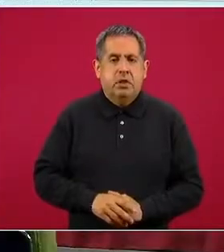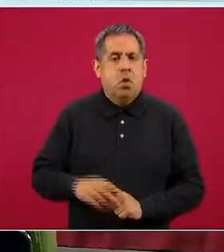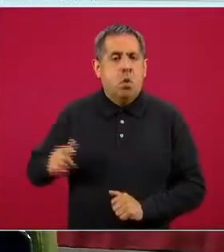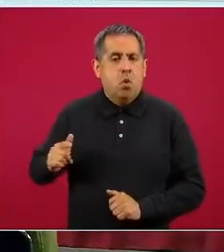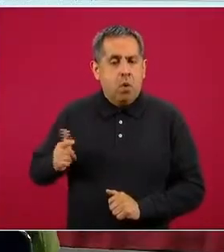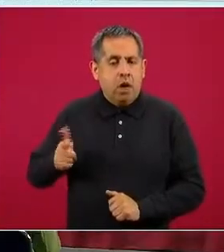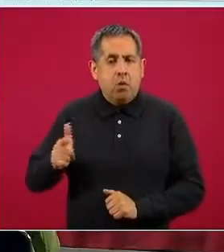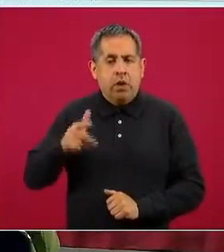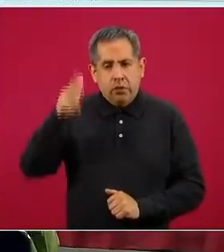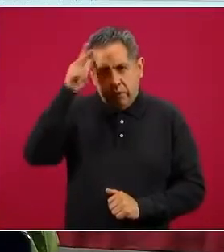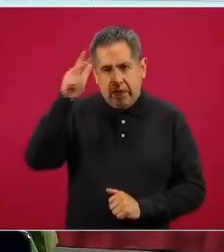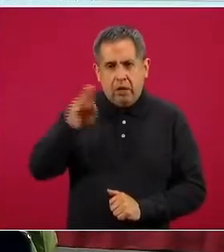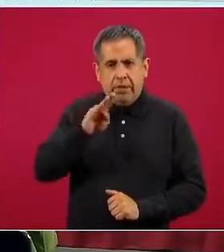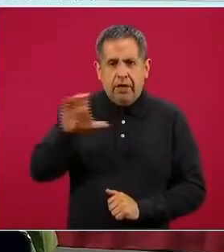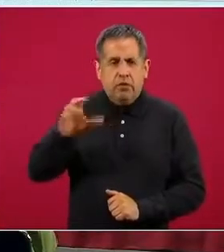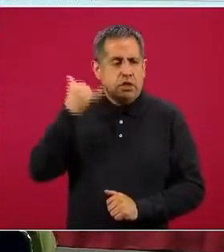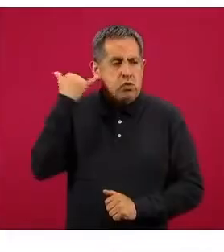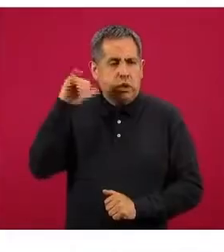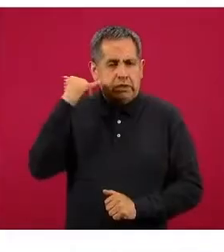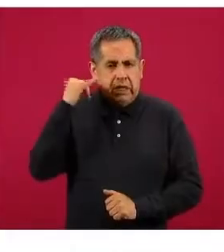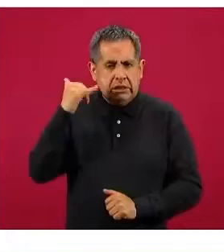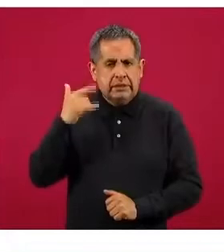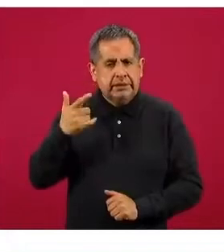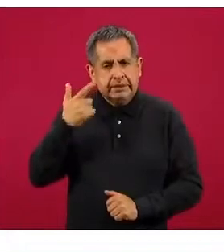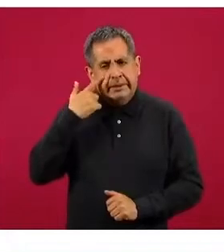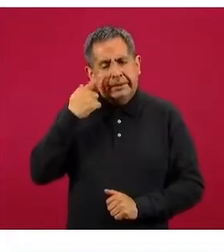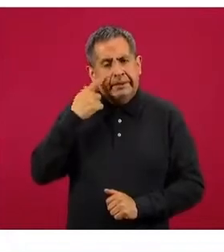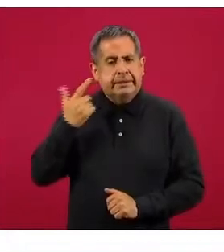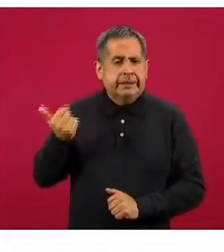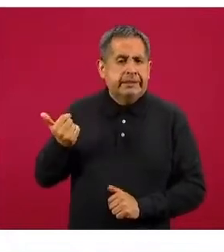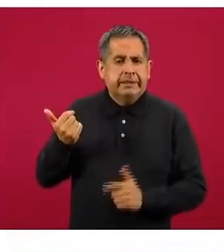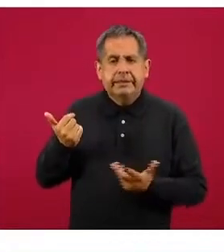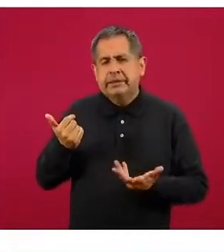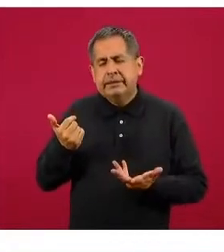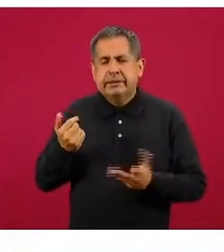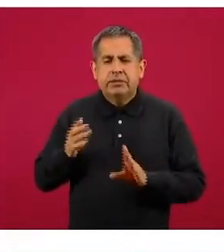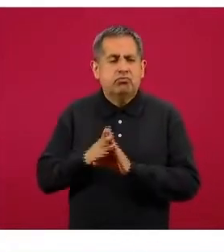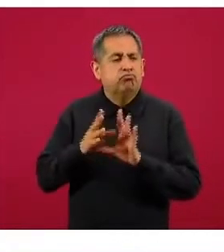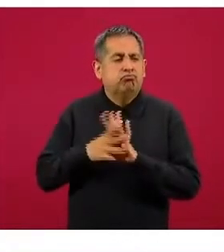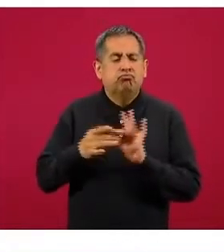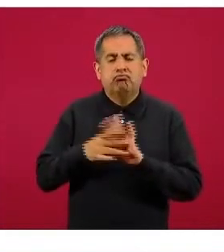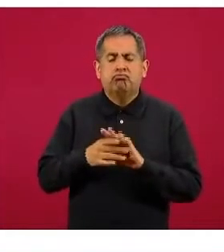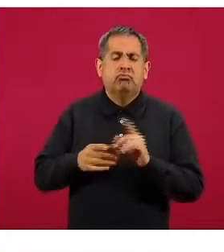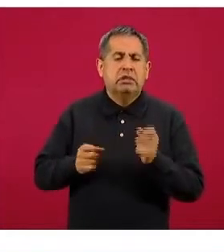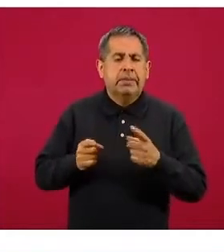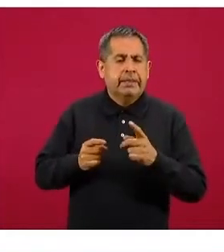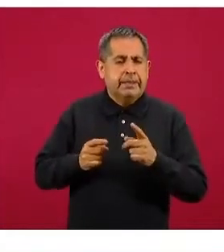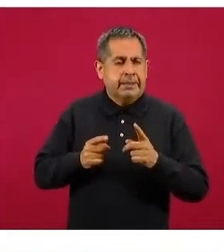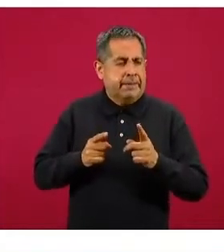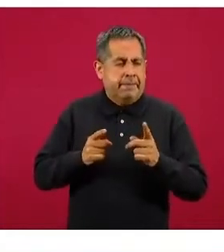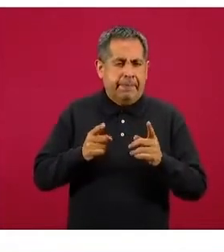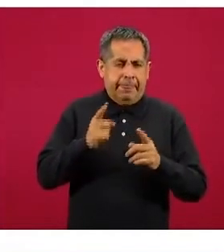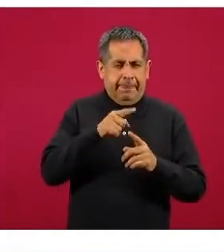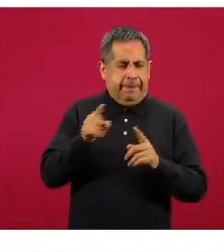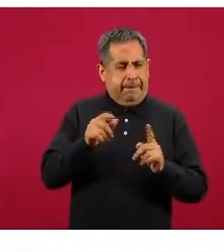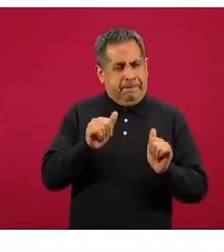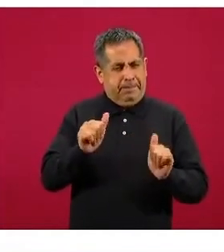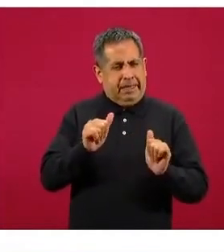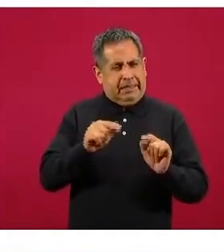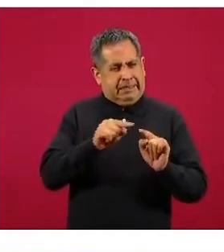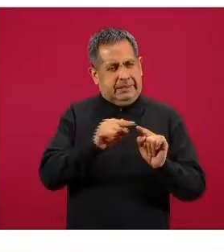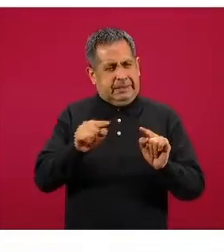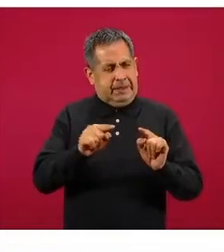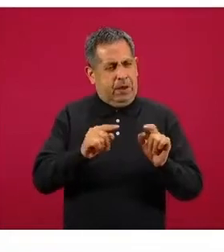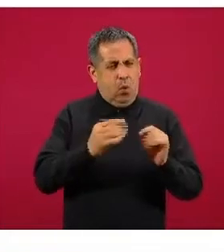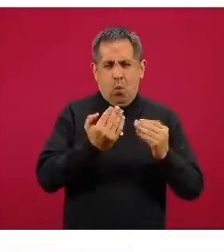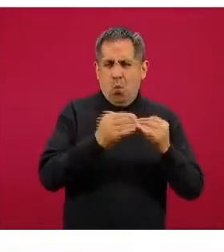Guanajuato, Hidalgo, Baja California y Yucatán, vemos también una estabilidad, pero